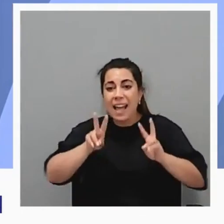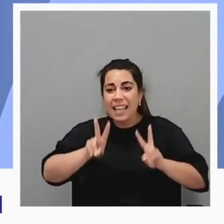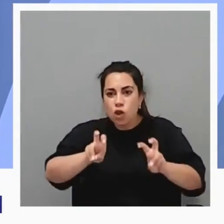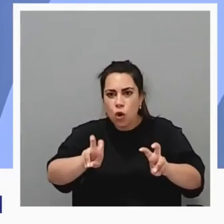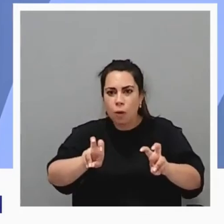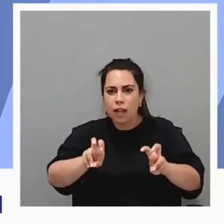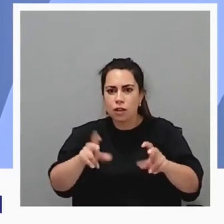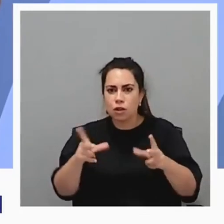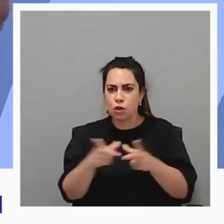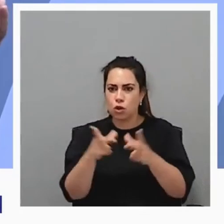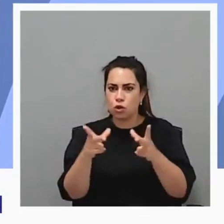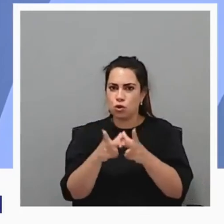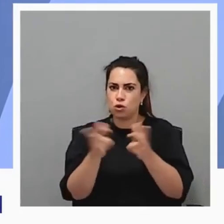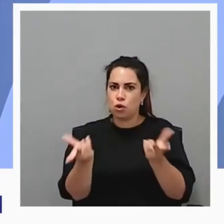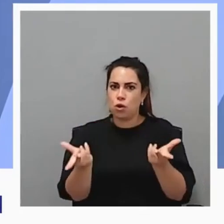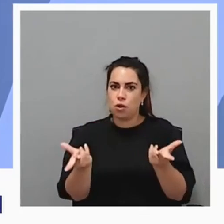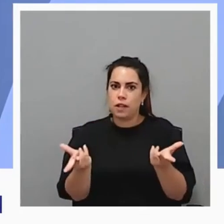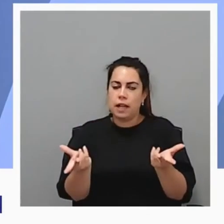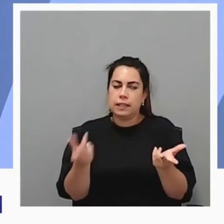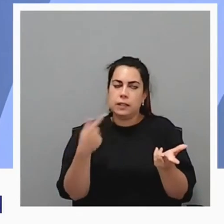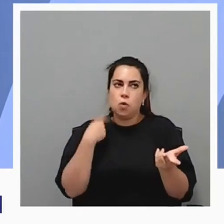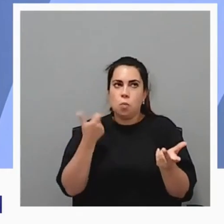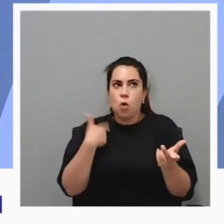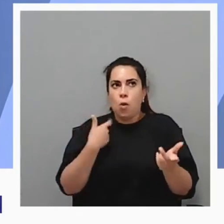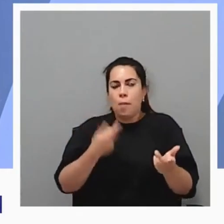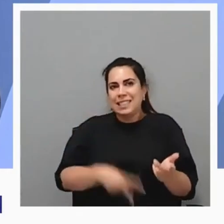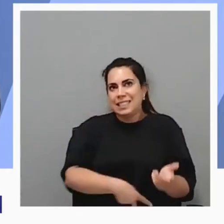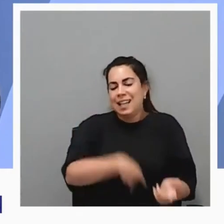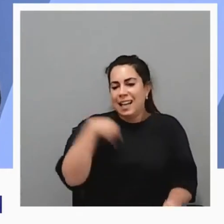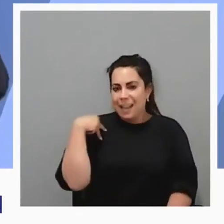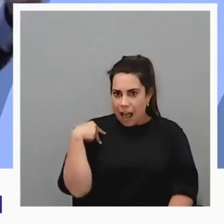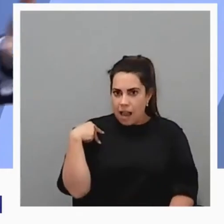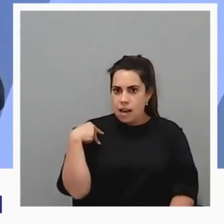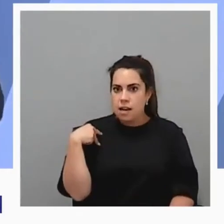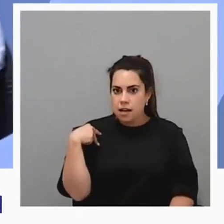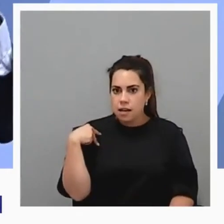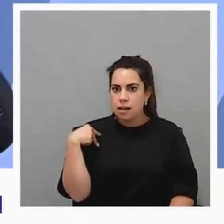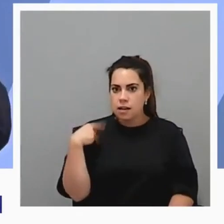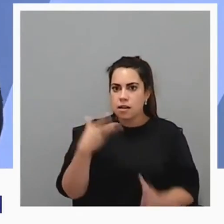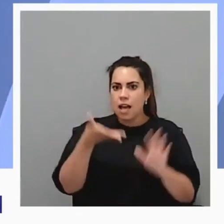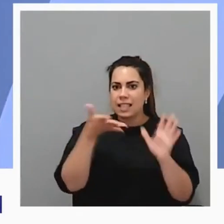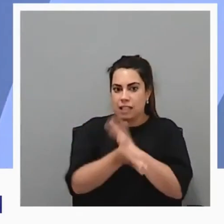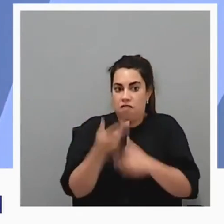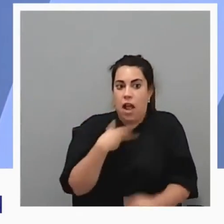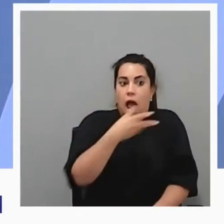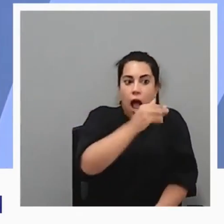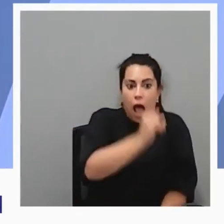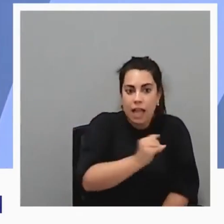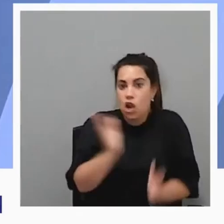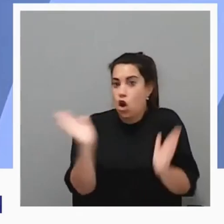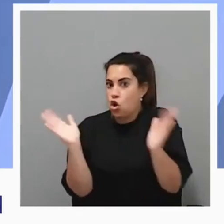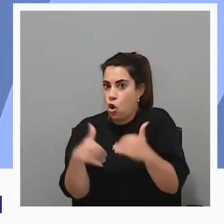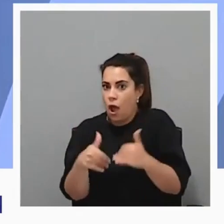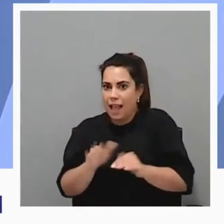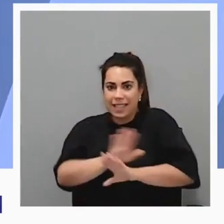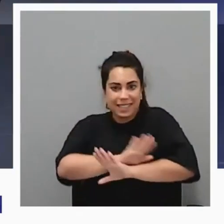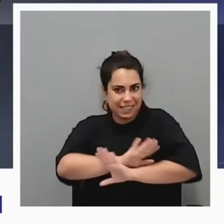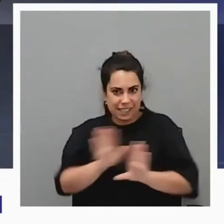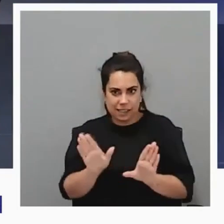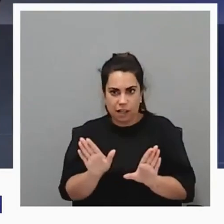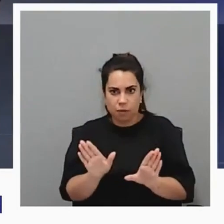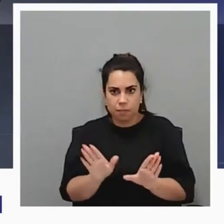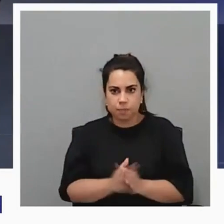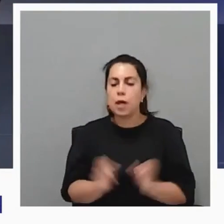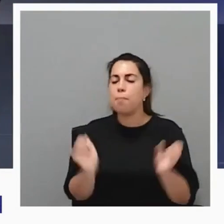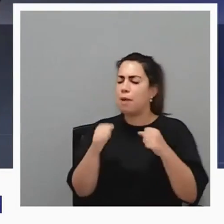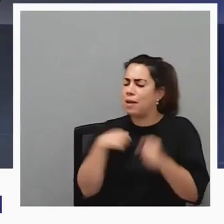que, entendida en un sentido más amplio, es algo que está o que no está en cada una de esas cosas. Vale. Necesito poner ejemplos.